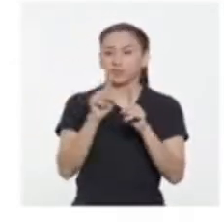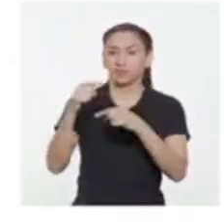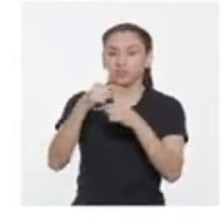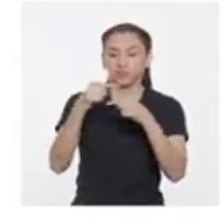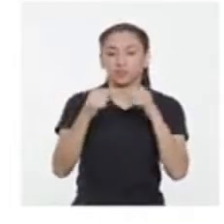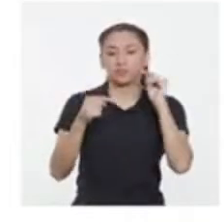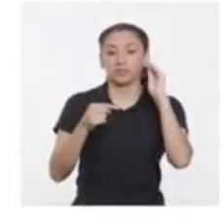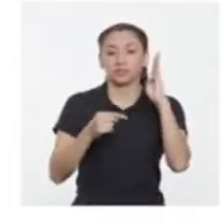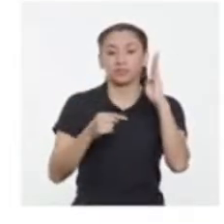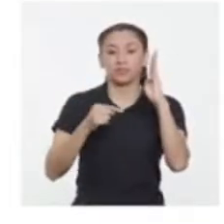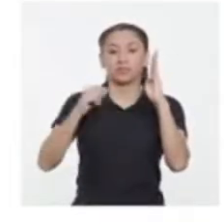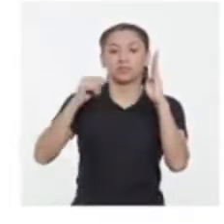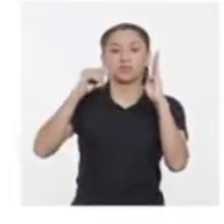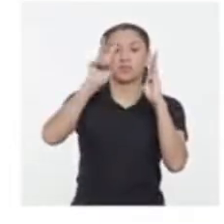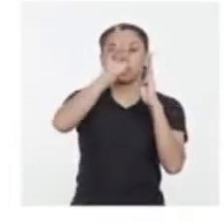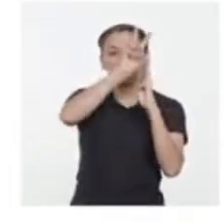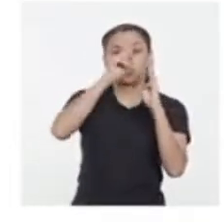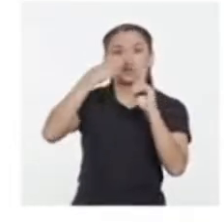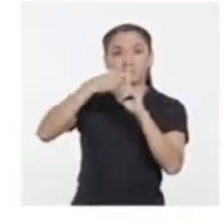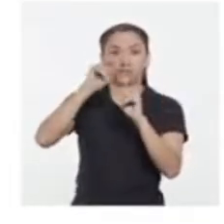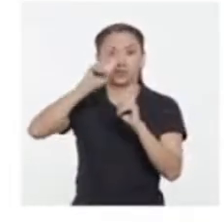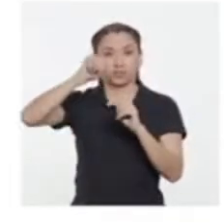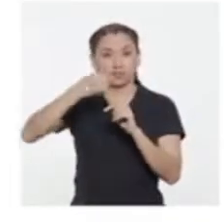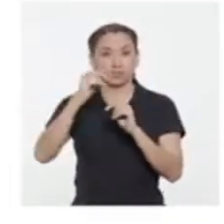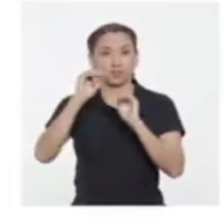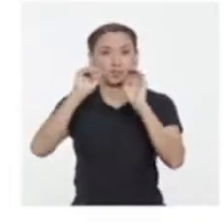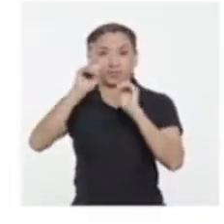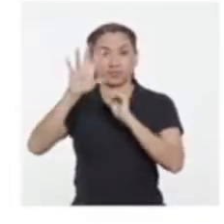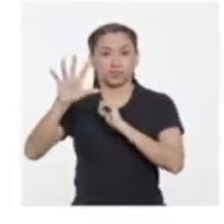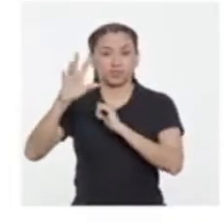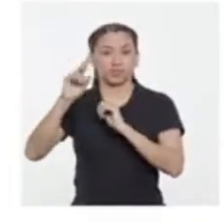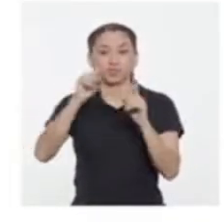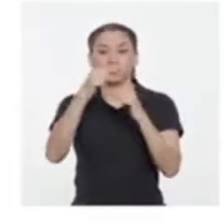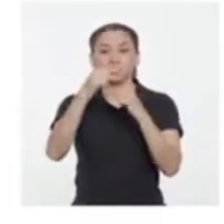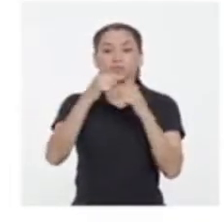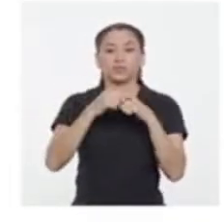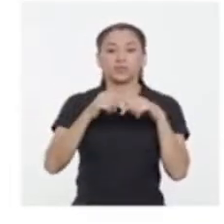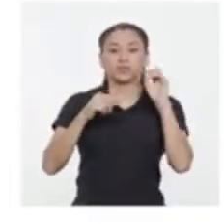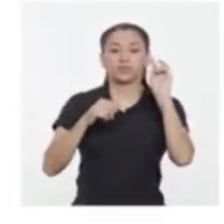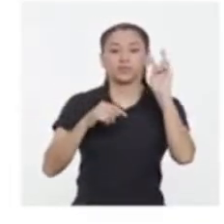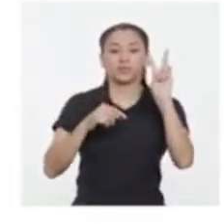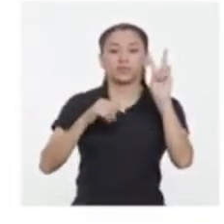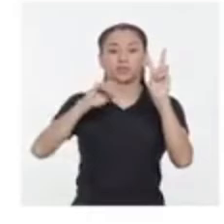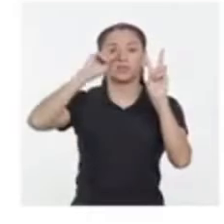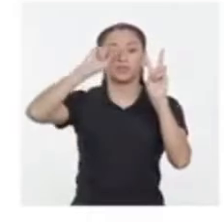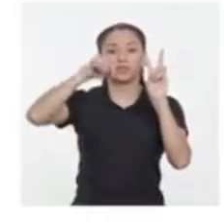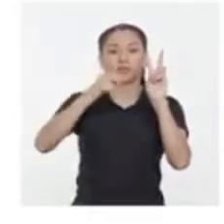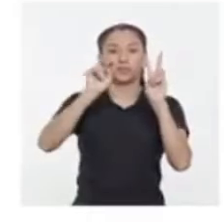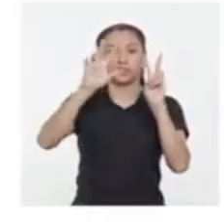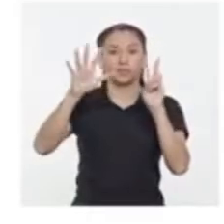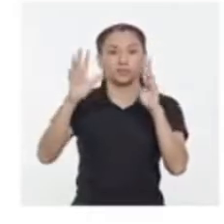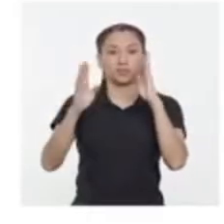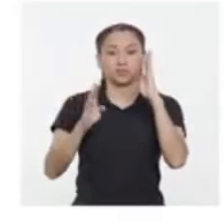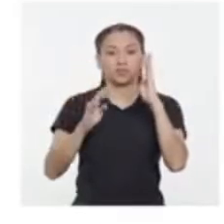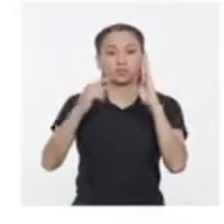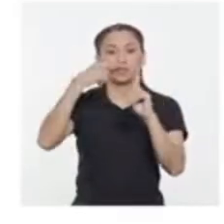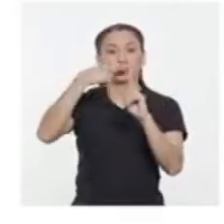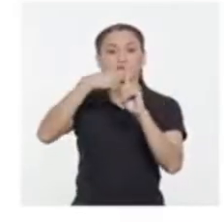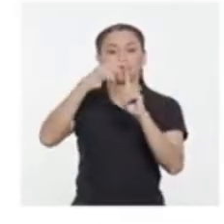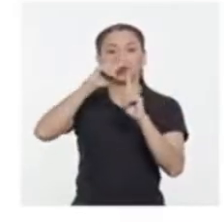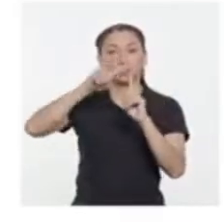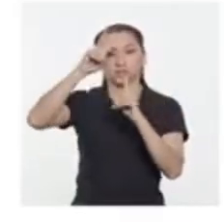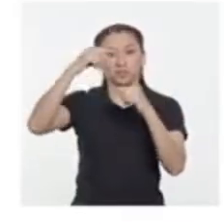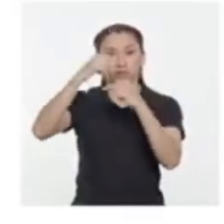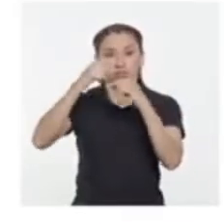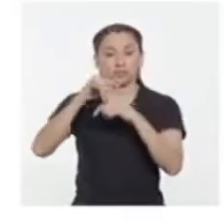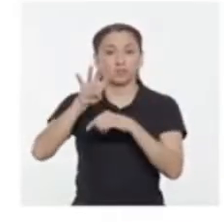resulta b al cuadrado más 2,25 igual a 6,25, de donde b al cuadrado es igual a